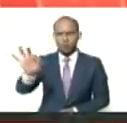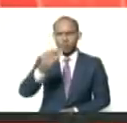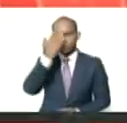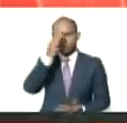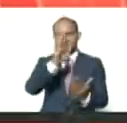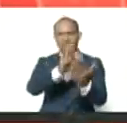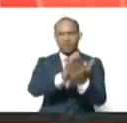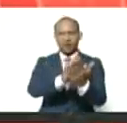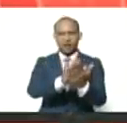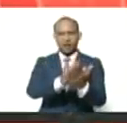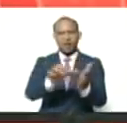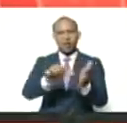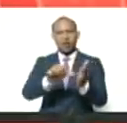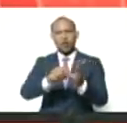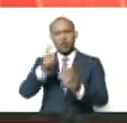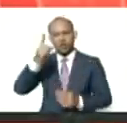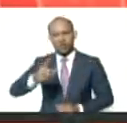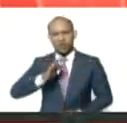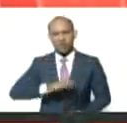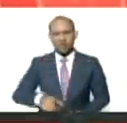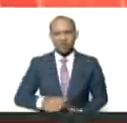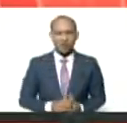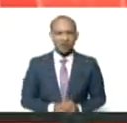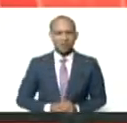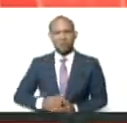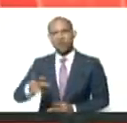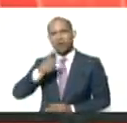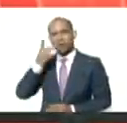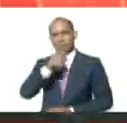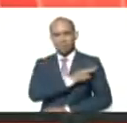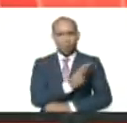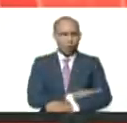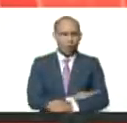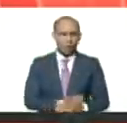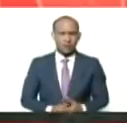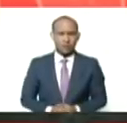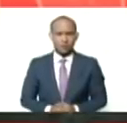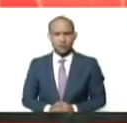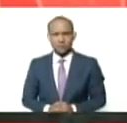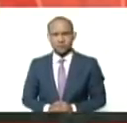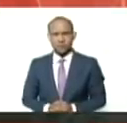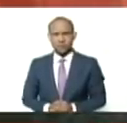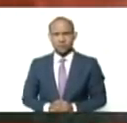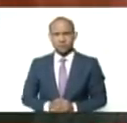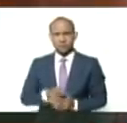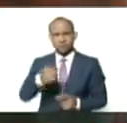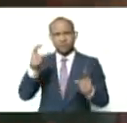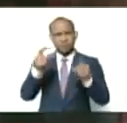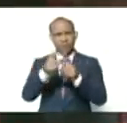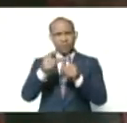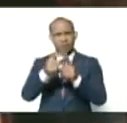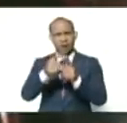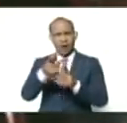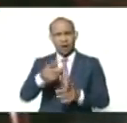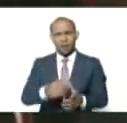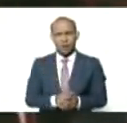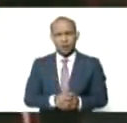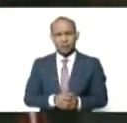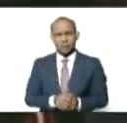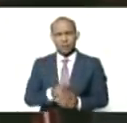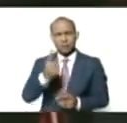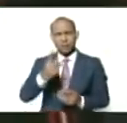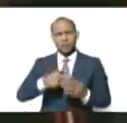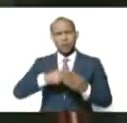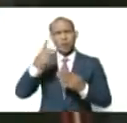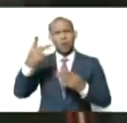frente, donde debe estar, en el poder. La consigna esa, que era de un programa